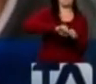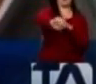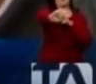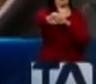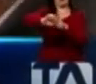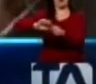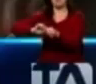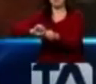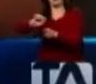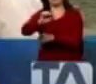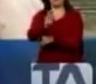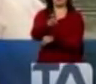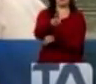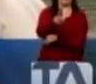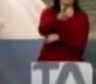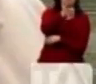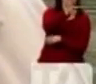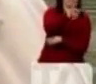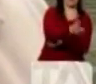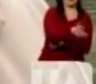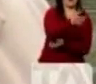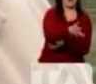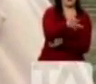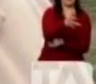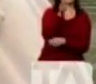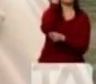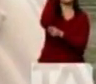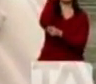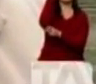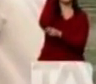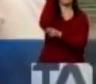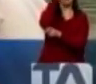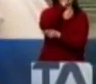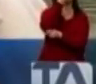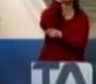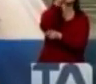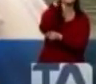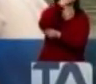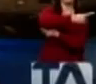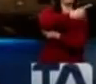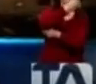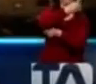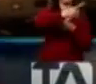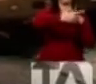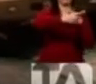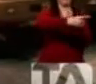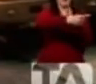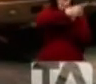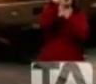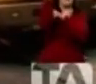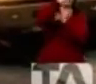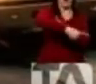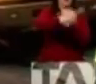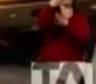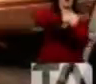cadena y se va llevando. Son como 5 postes que se ha ido llevando ahorita la grúa. La empresa eléctrica